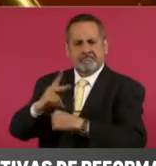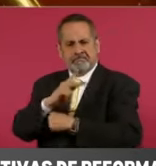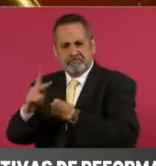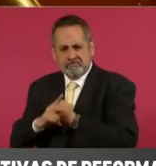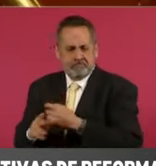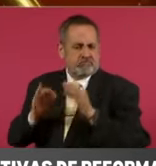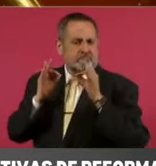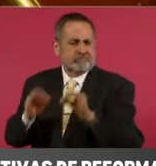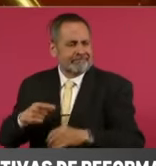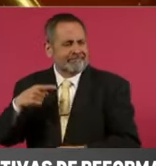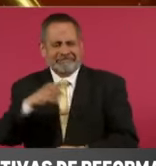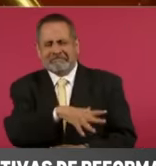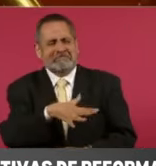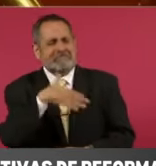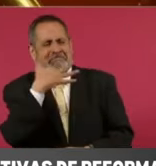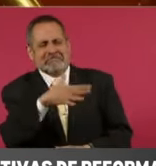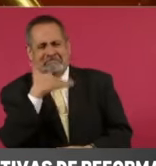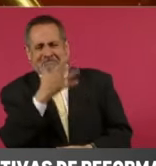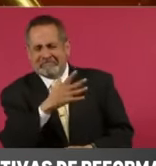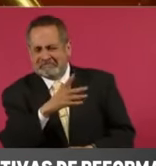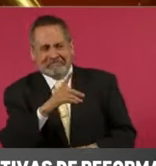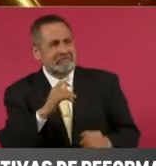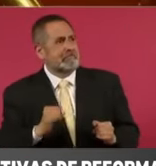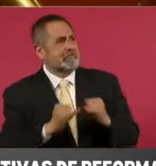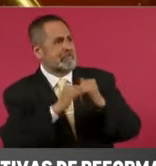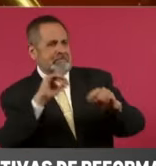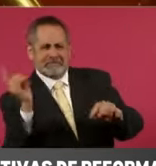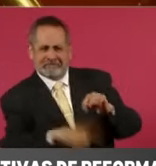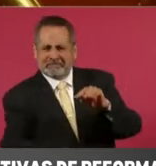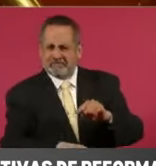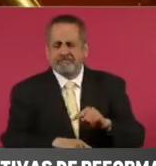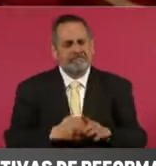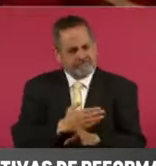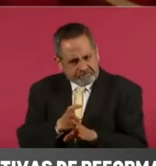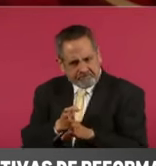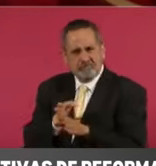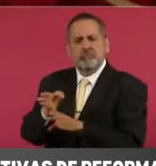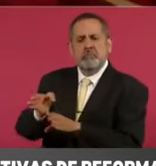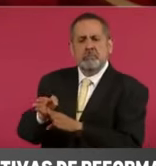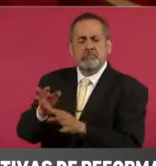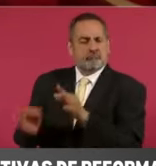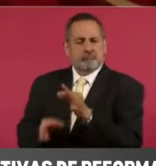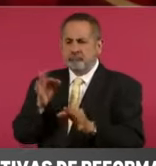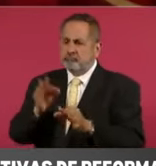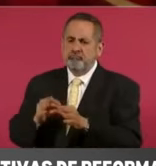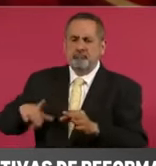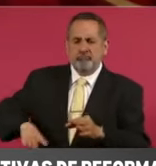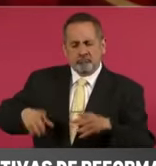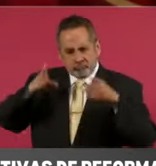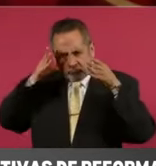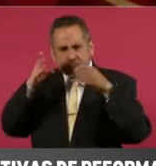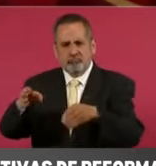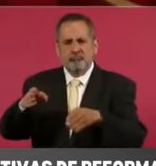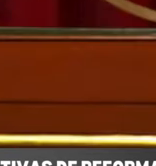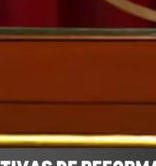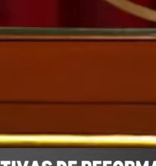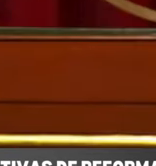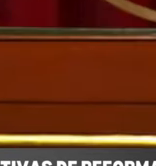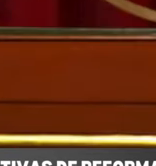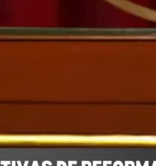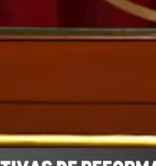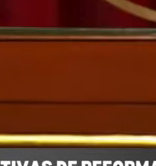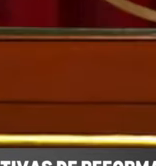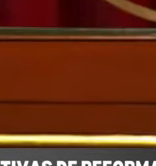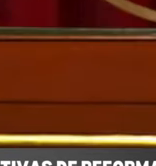la podredumbre de las instituciones y reorientar al Estado para ponerlo al